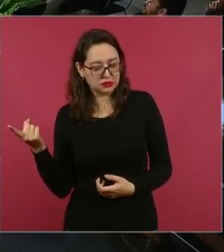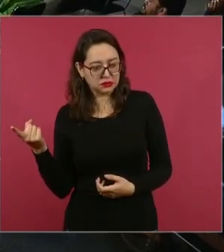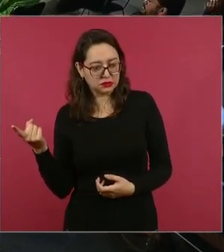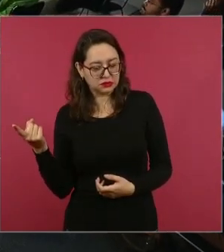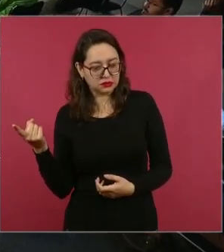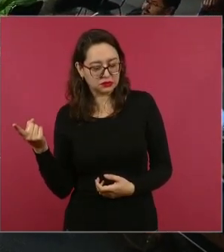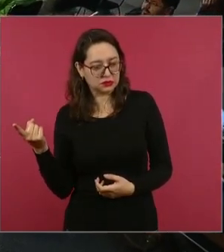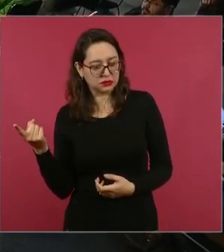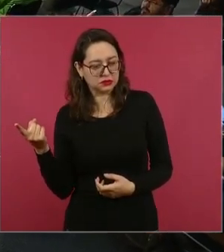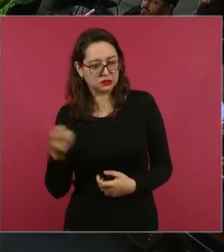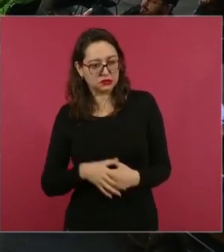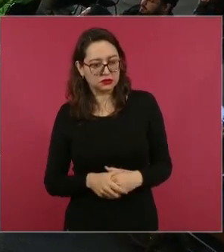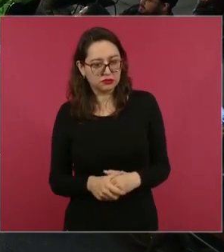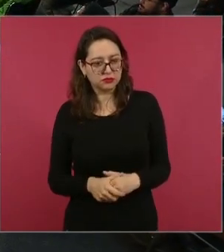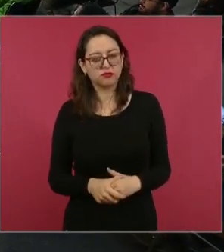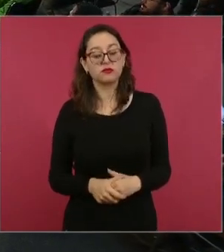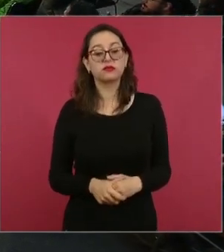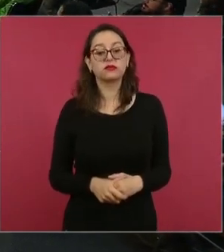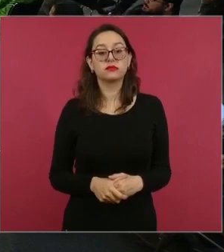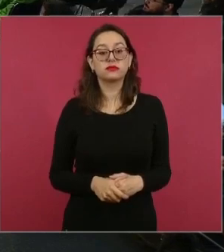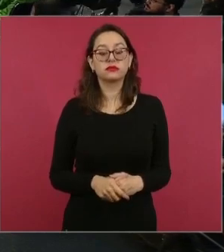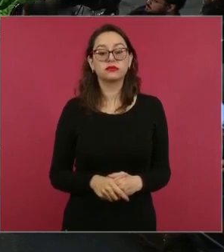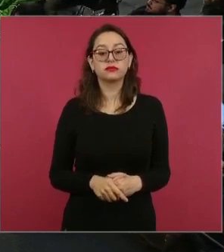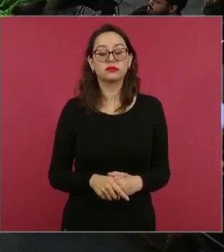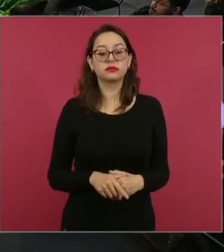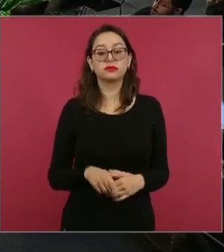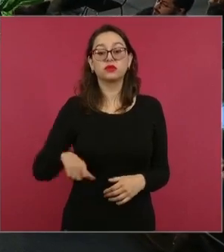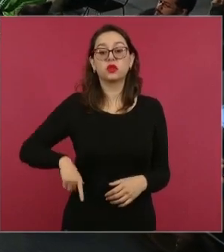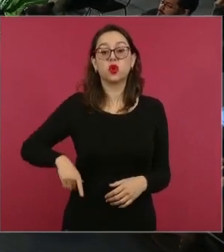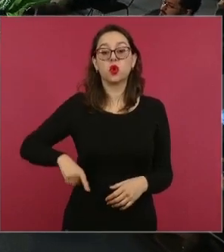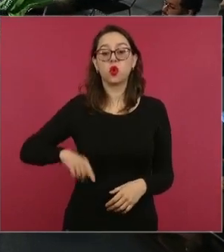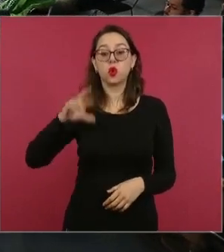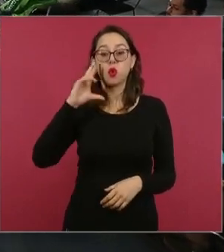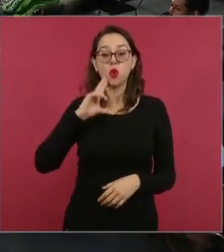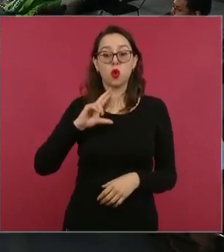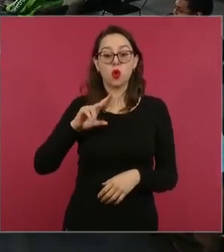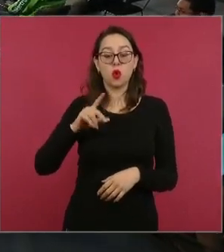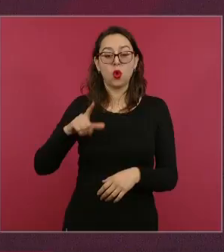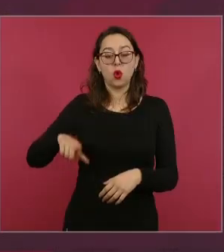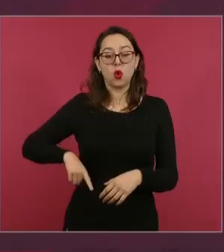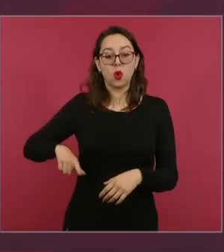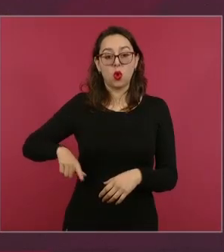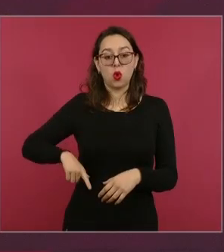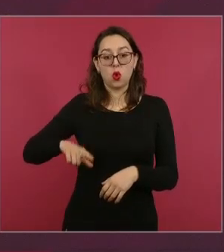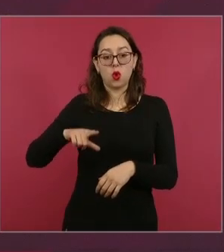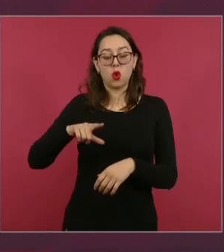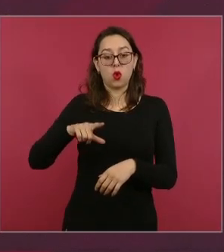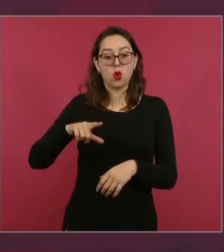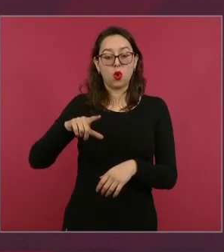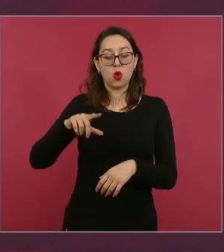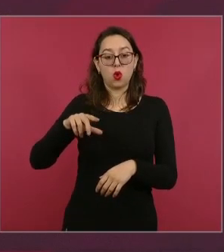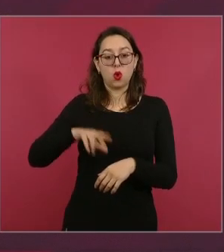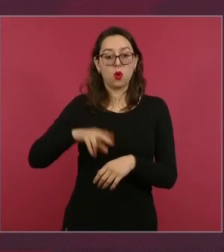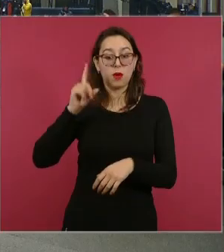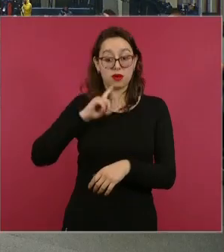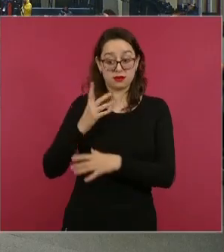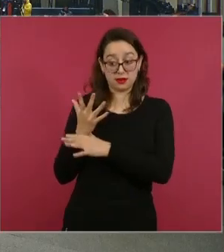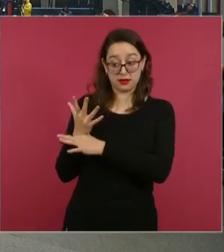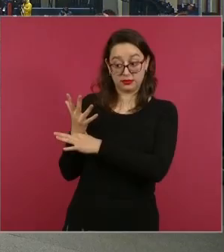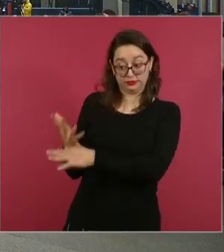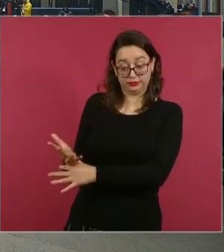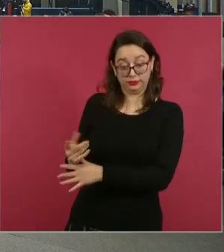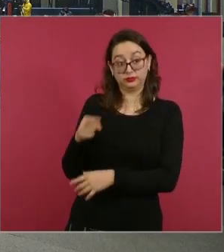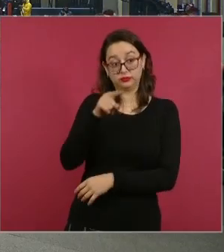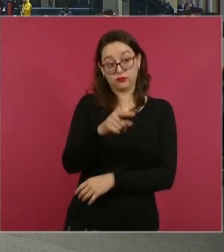reservar lo que nos dice la gobernadora es que los hoteleros van a informar perdón